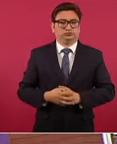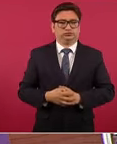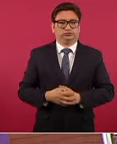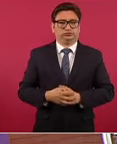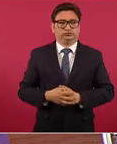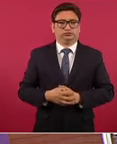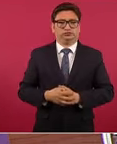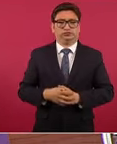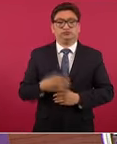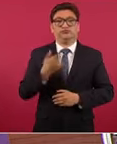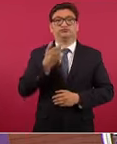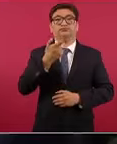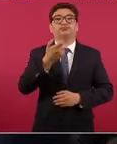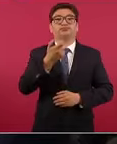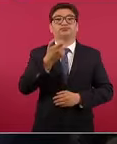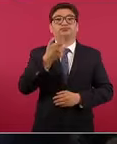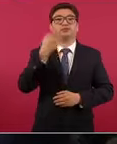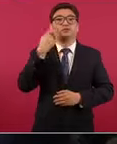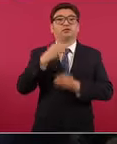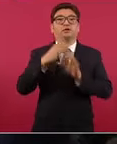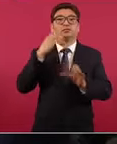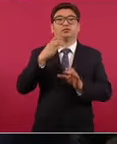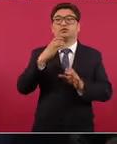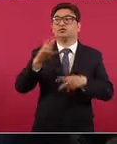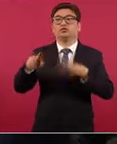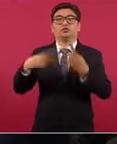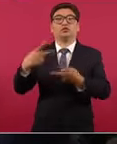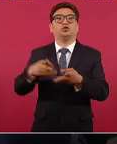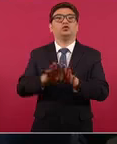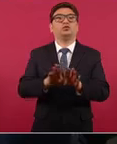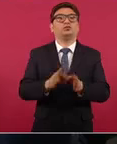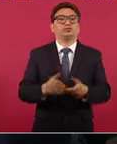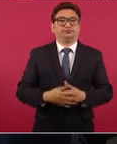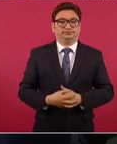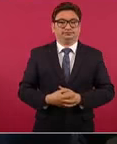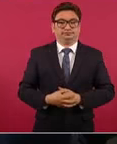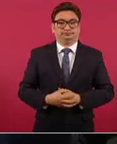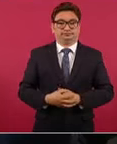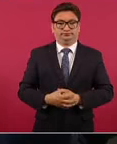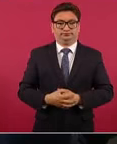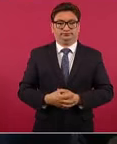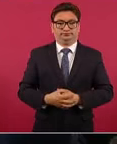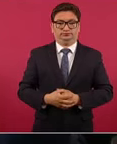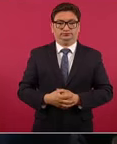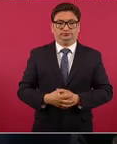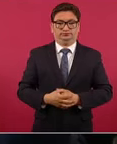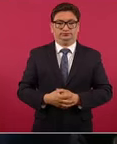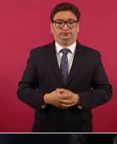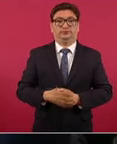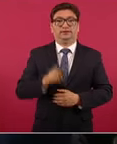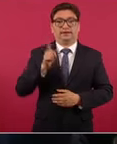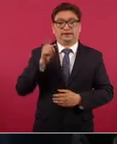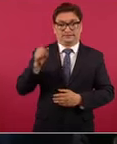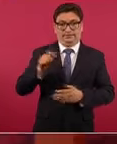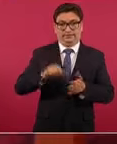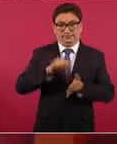obtienen dinero para el pasaje entonces los de teletón